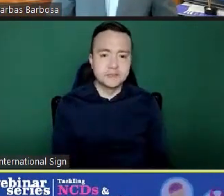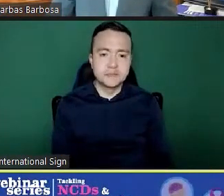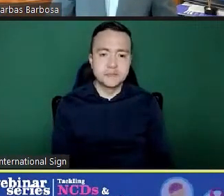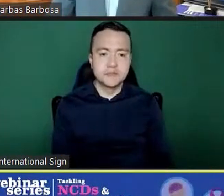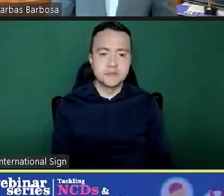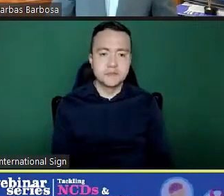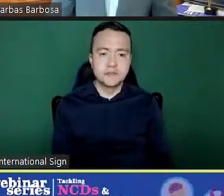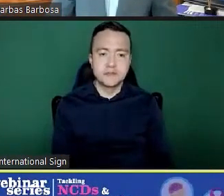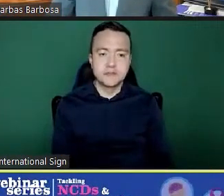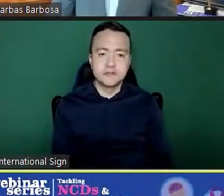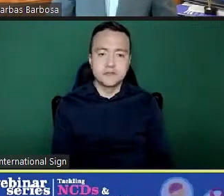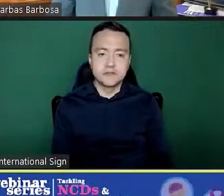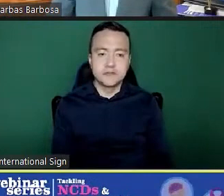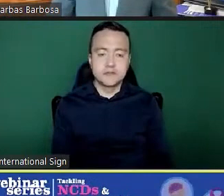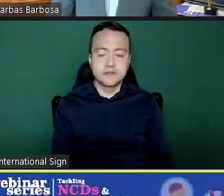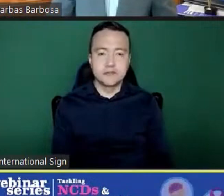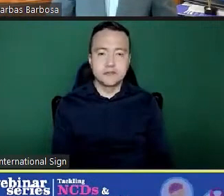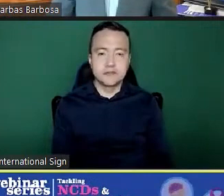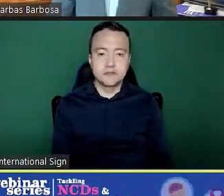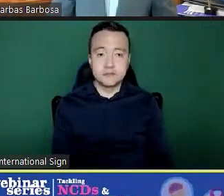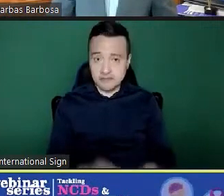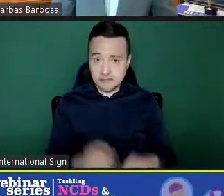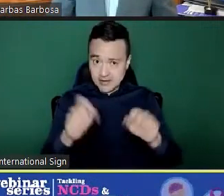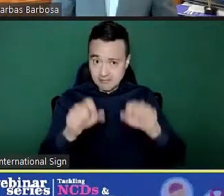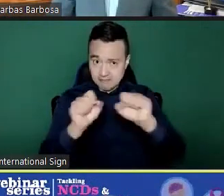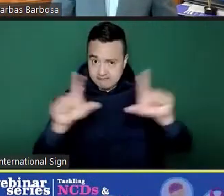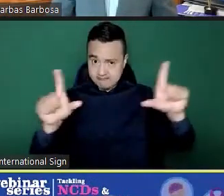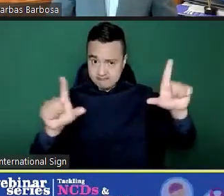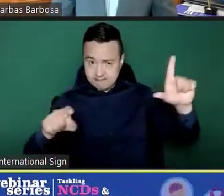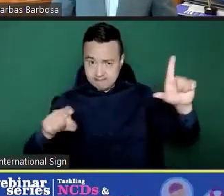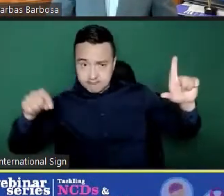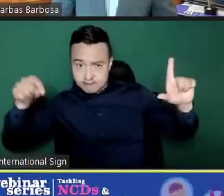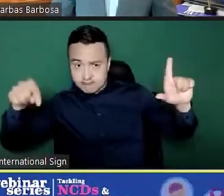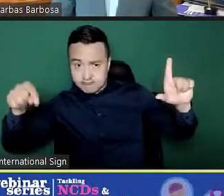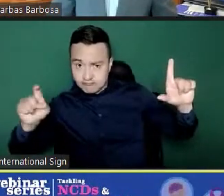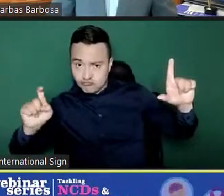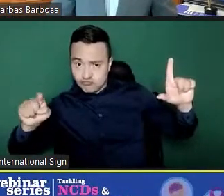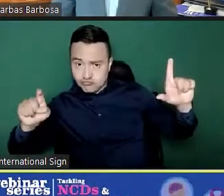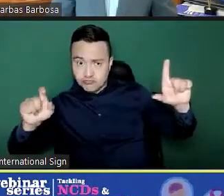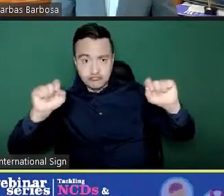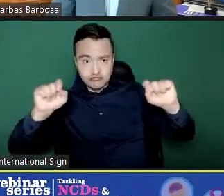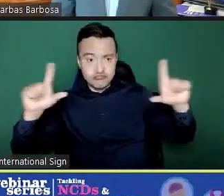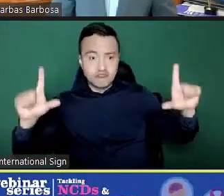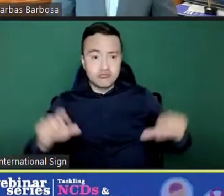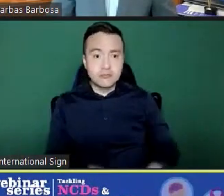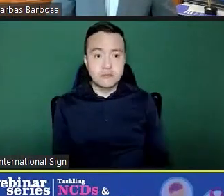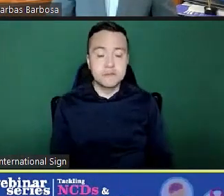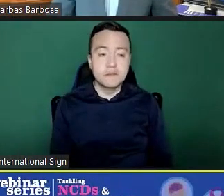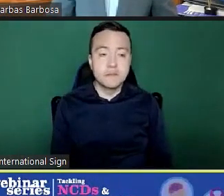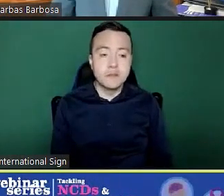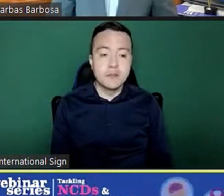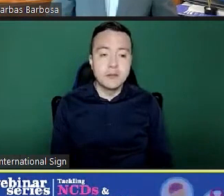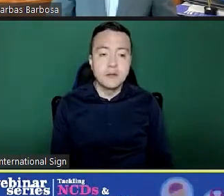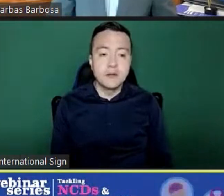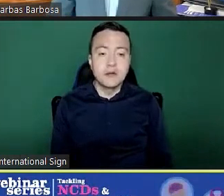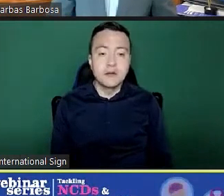Si lo podemos poner en forma de presentación en la parte de abajo, por favor. Bien.